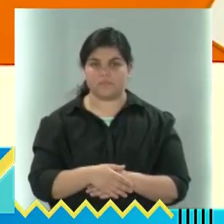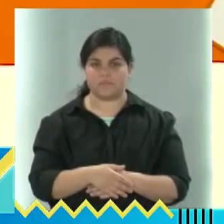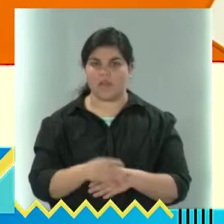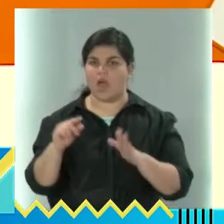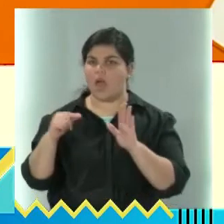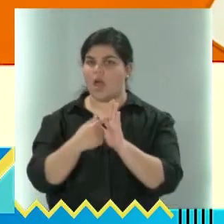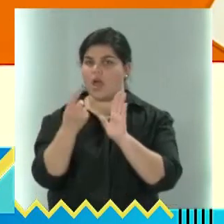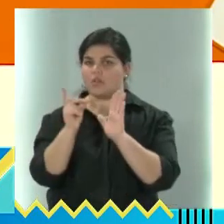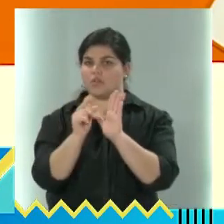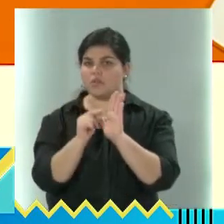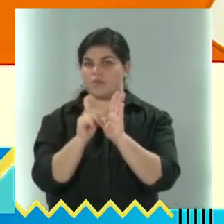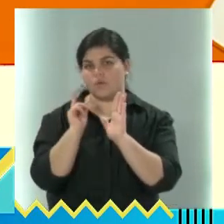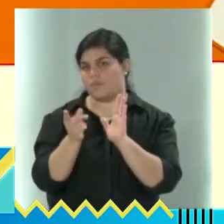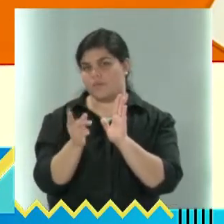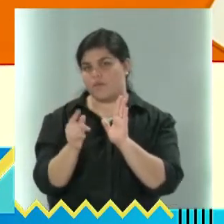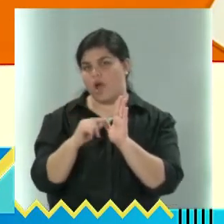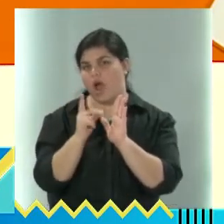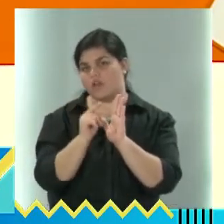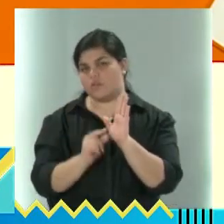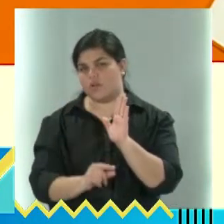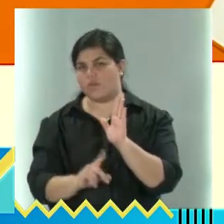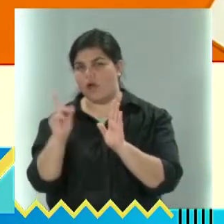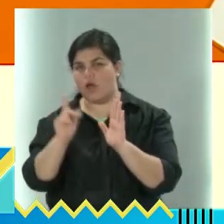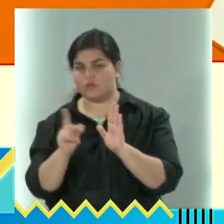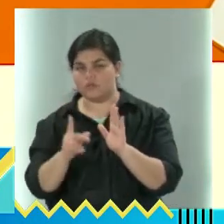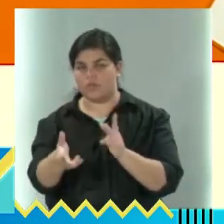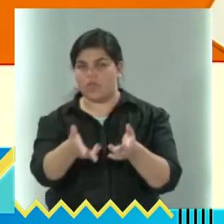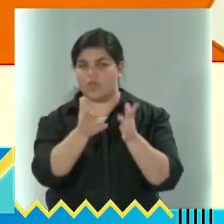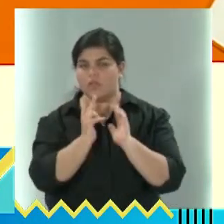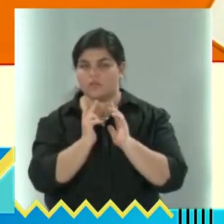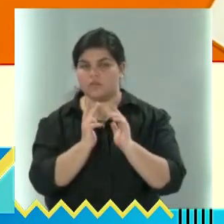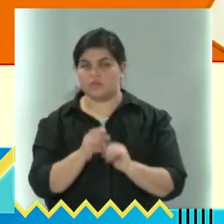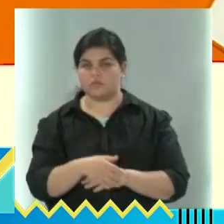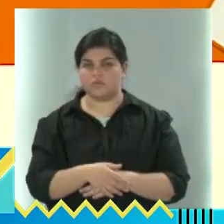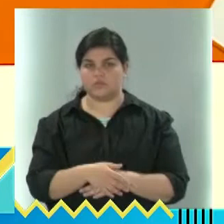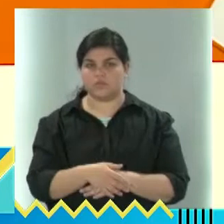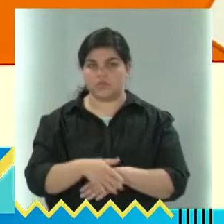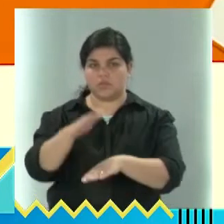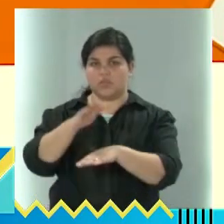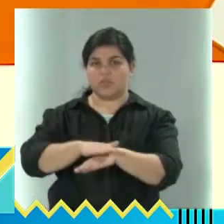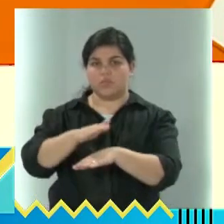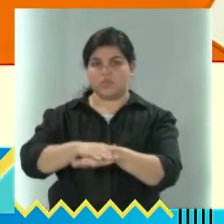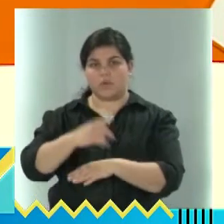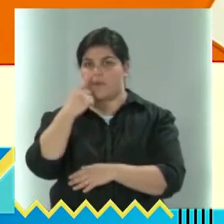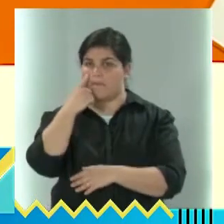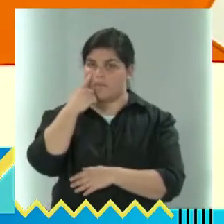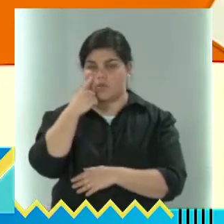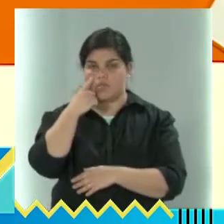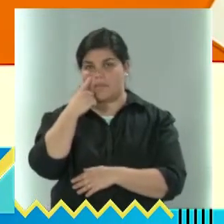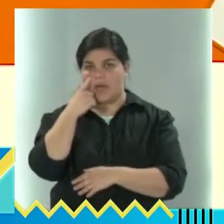artículo determina, o sea, el mismo articulado en algunos aspectos nos indica que va a ser esa autoridad, la autoridad municipal, la que va a